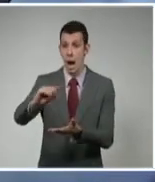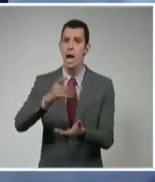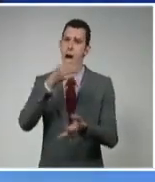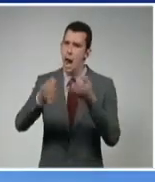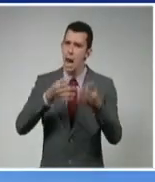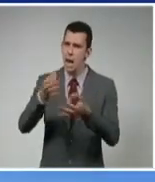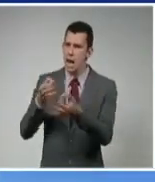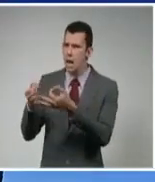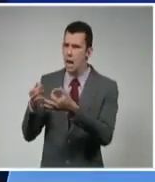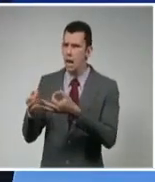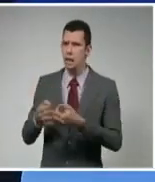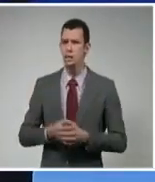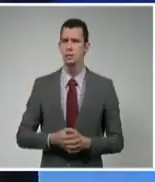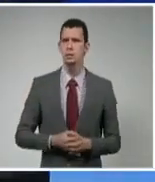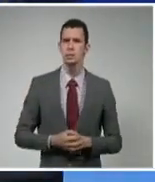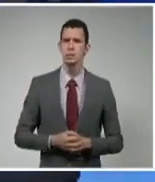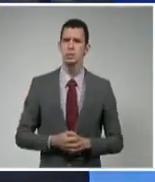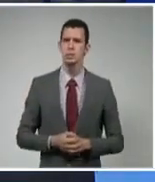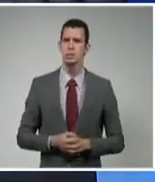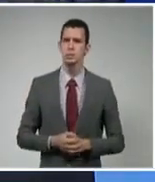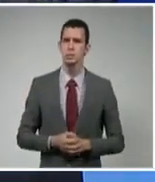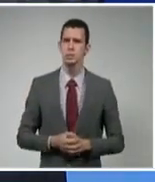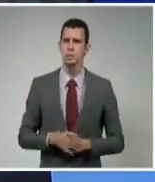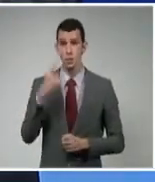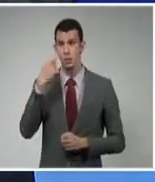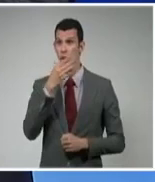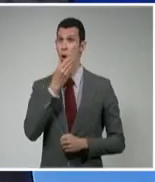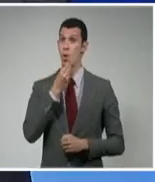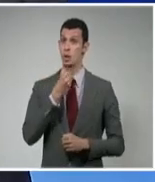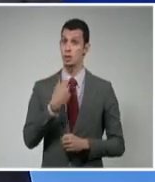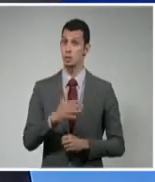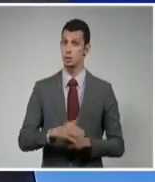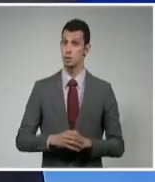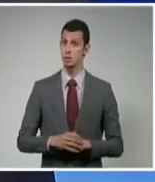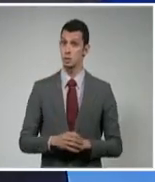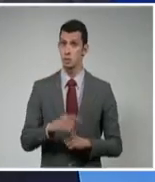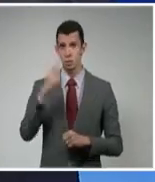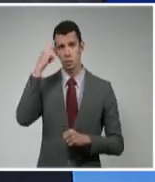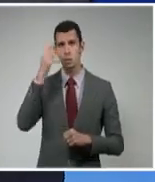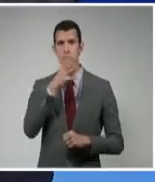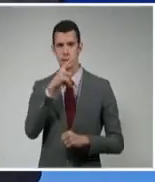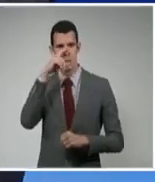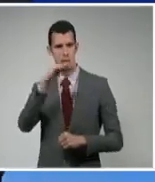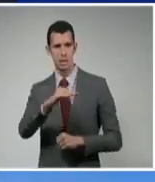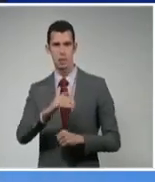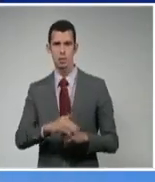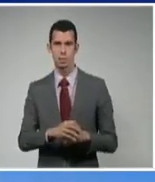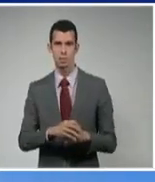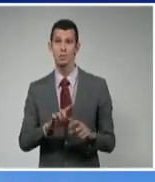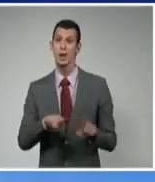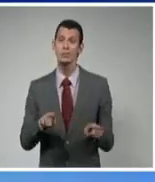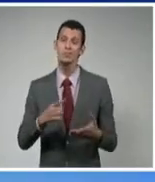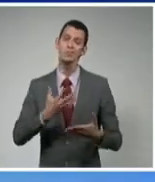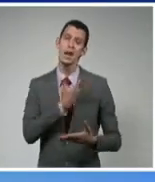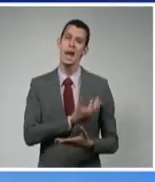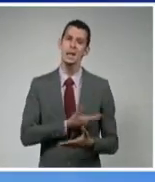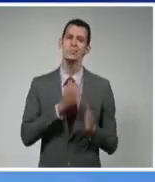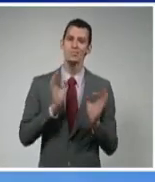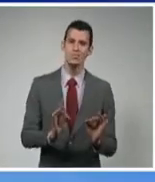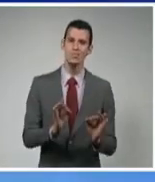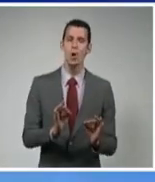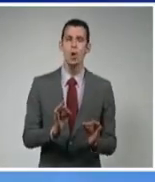Son tan jóvenes. A veces parecen más niños que adultos. Pero lamentablemente entraron en el juego de alguien de mucha